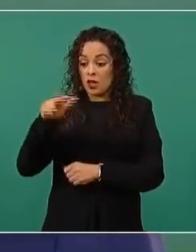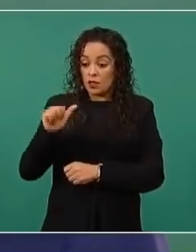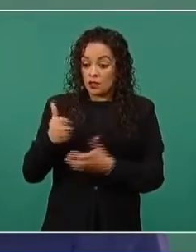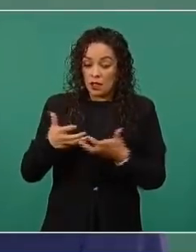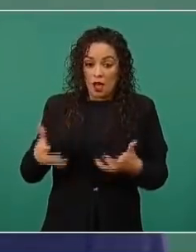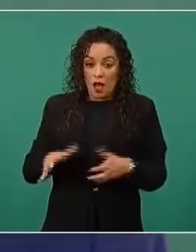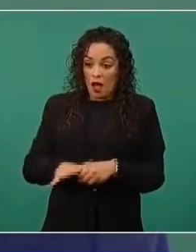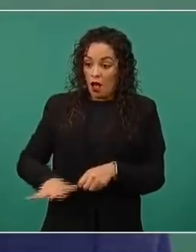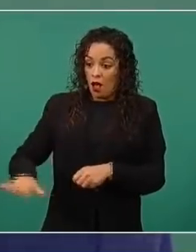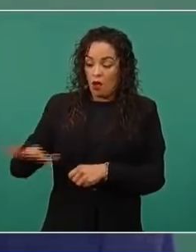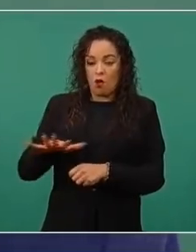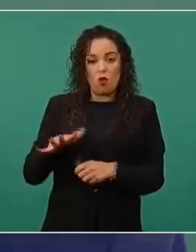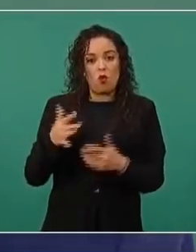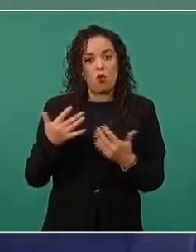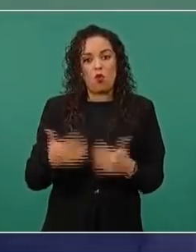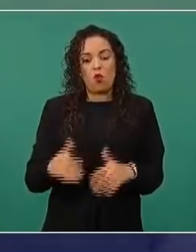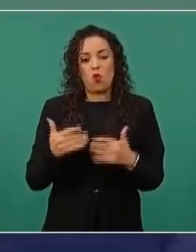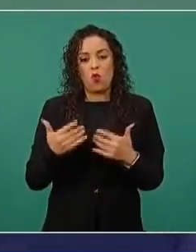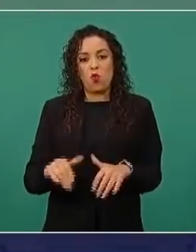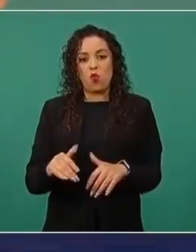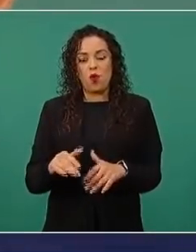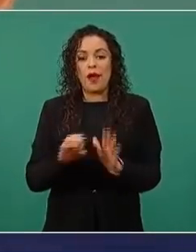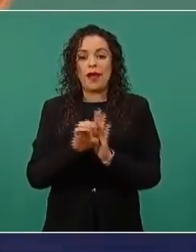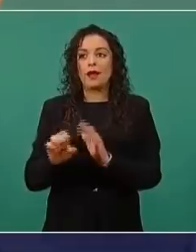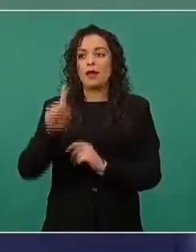En Chihuahua,